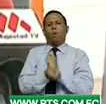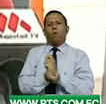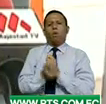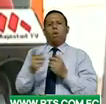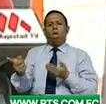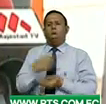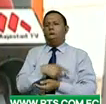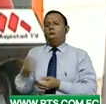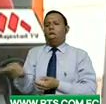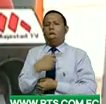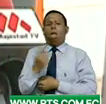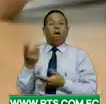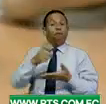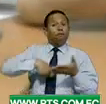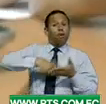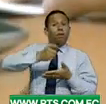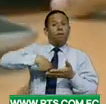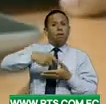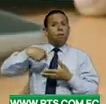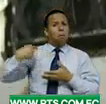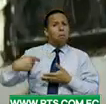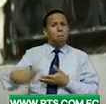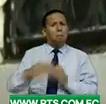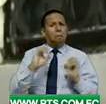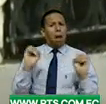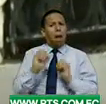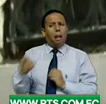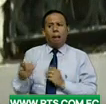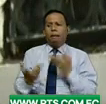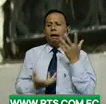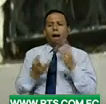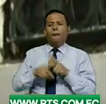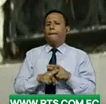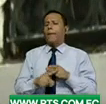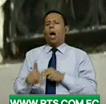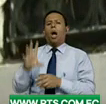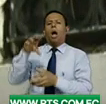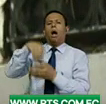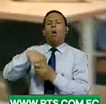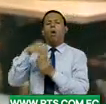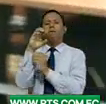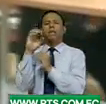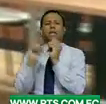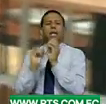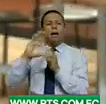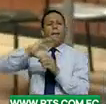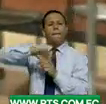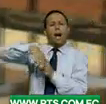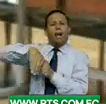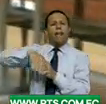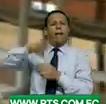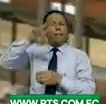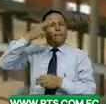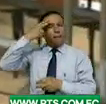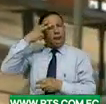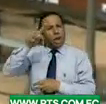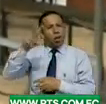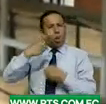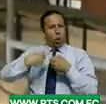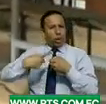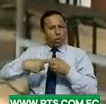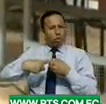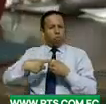en la penitenciaría, prefiriendo refugiarse en la Embajada de México en Quito, hoy el juez de la Corte Nacional de Justicia, Luis